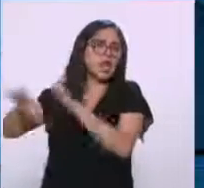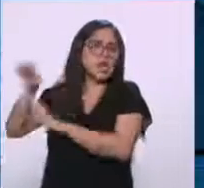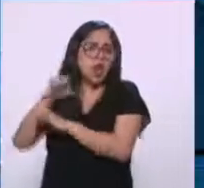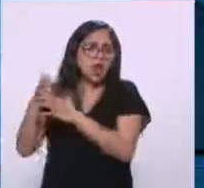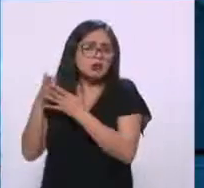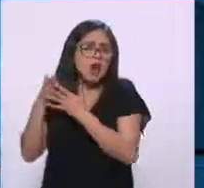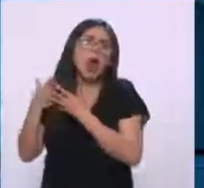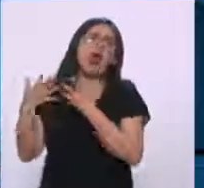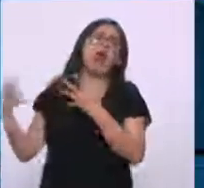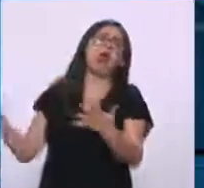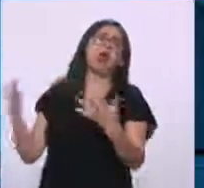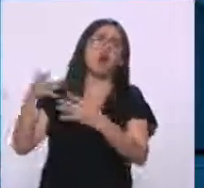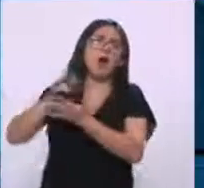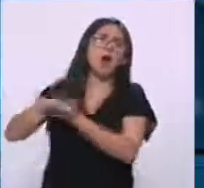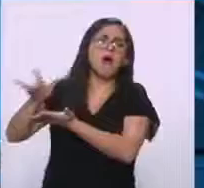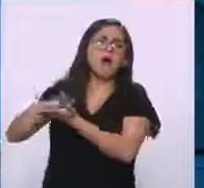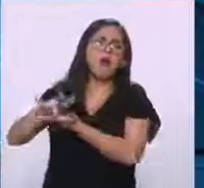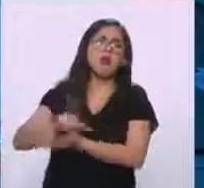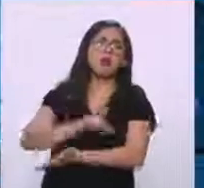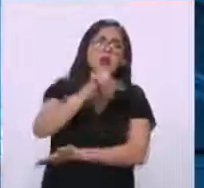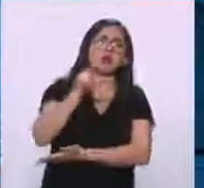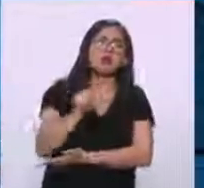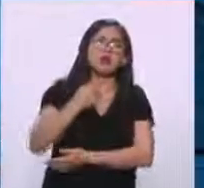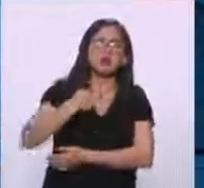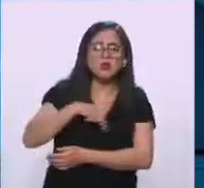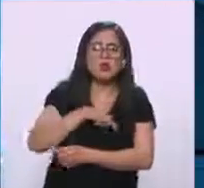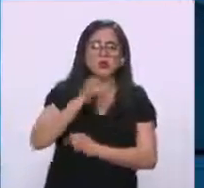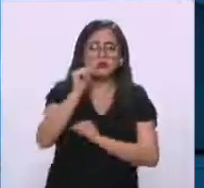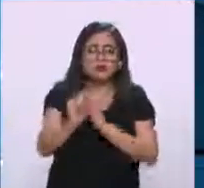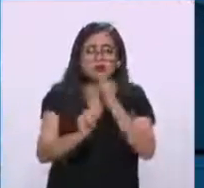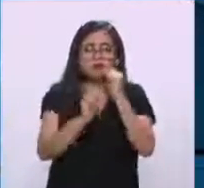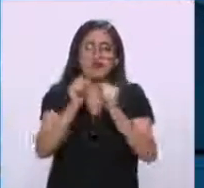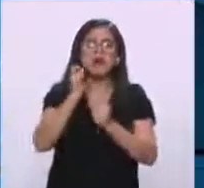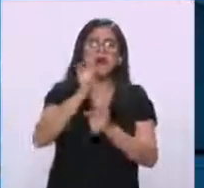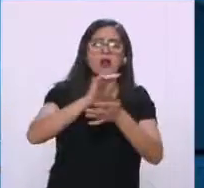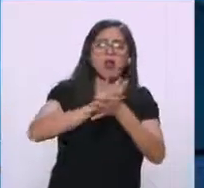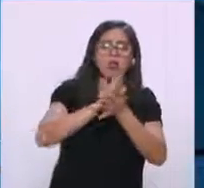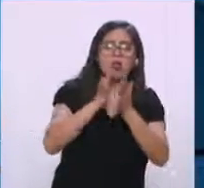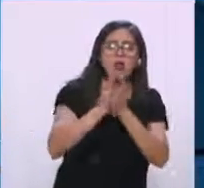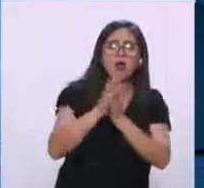con ello, bueno, varias cosas que habríamos de analizar, muy oscuras algunas?